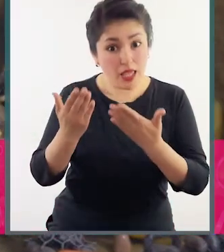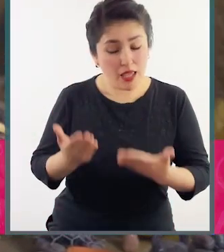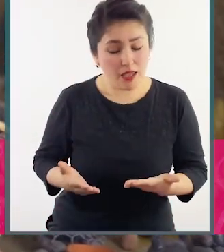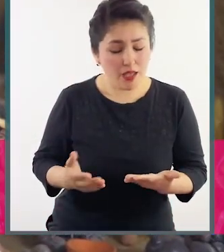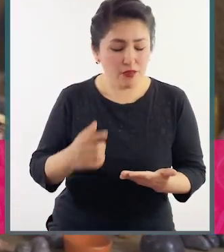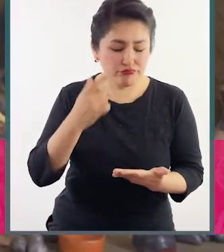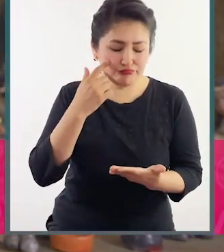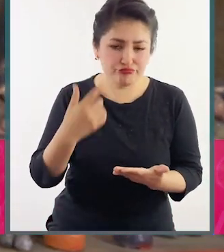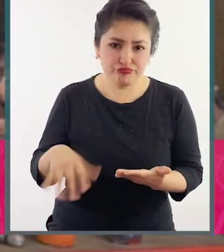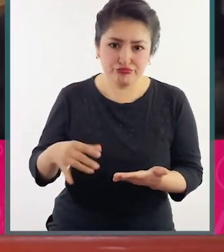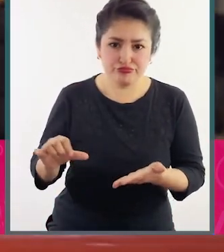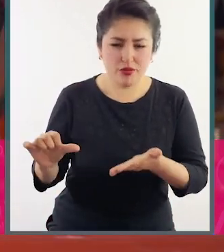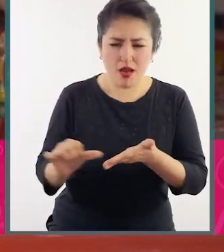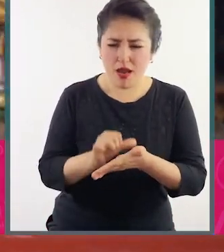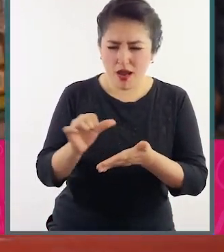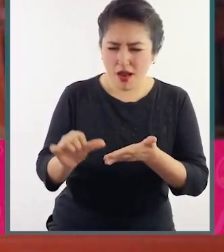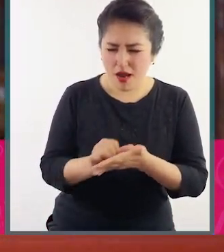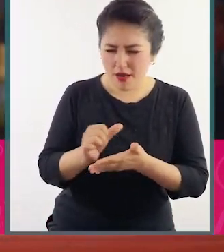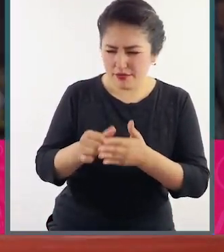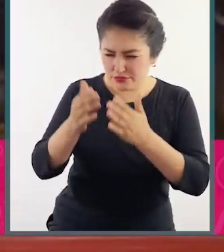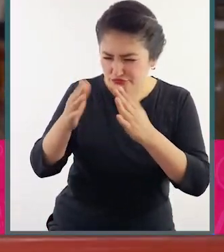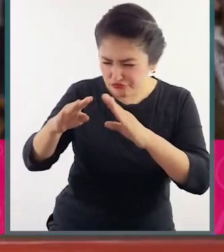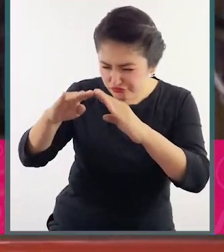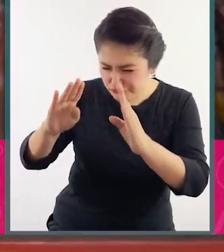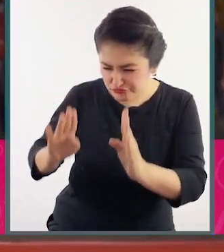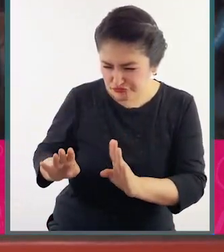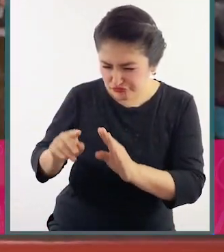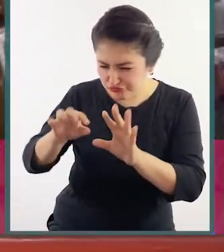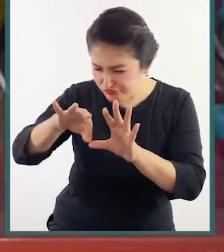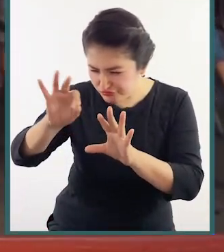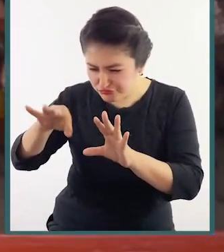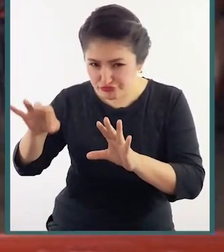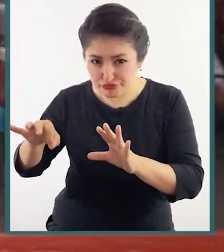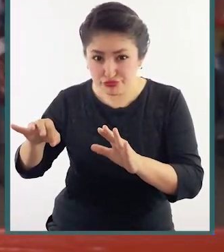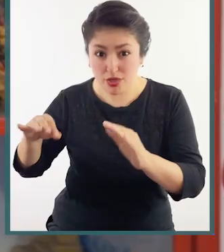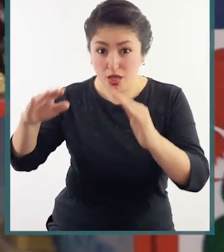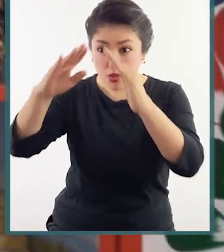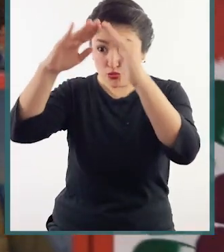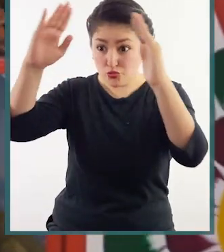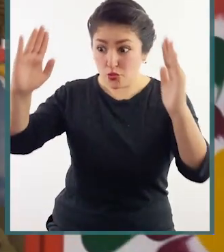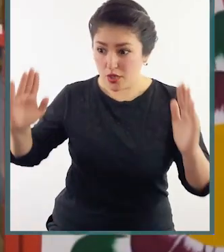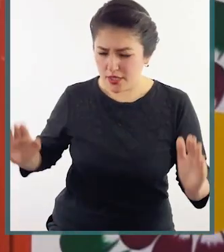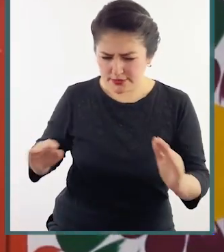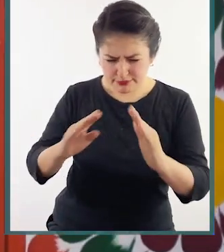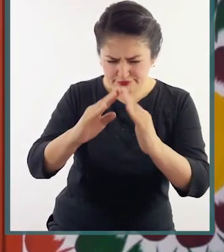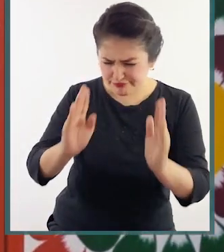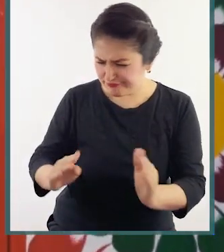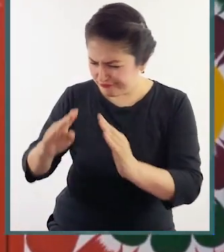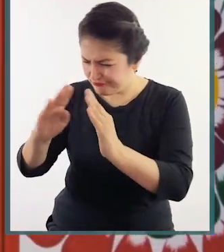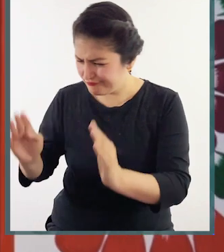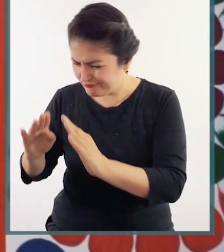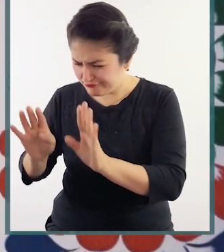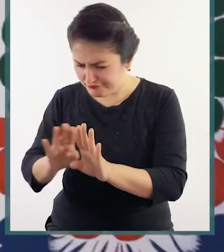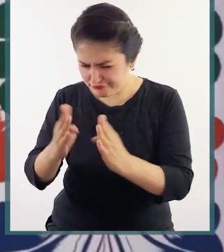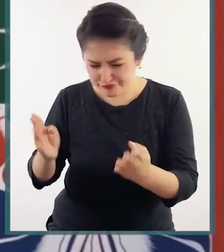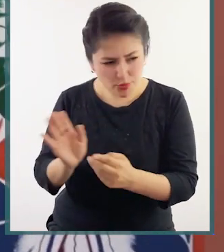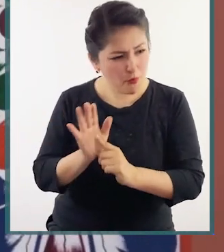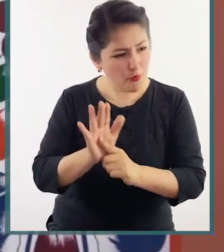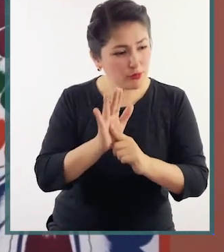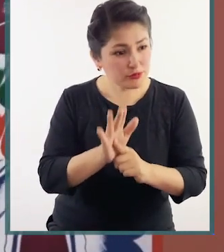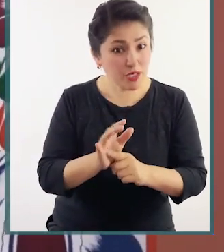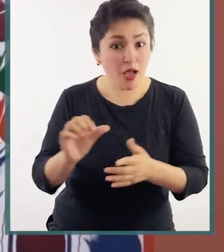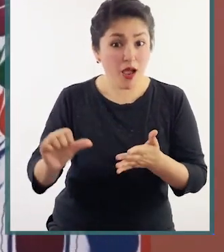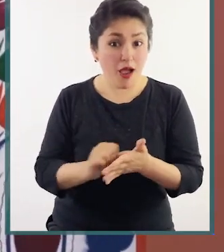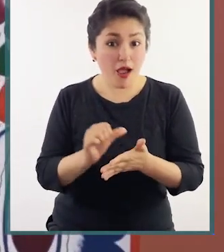Silvestre es uno de los grandes promotores del retablo ayacuchano con su museo Casa del Retablo, en donde exhibe sus trabajos y lo hecho